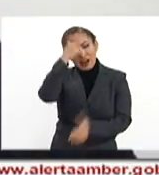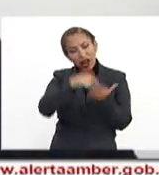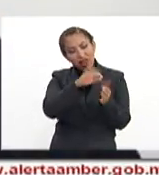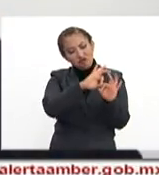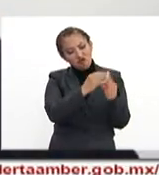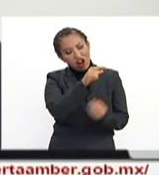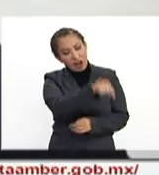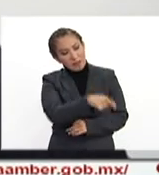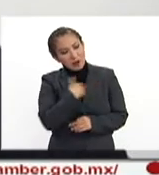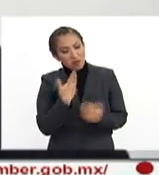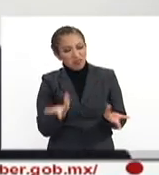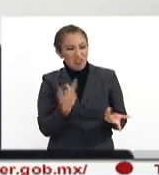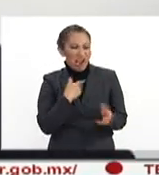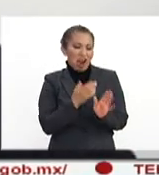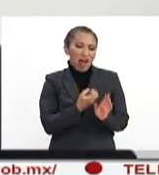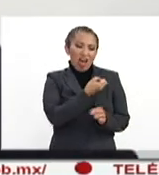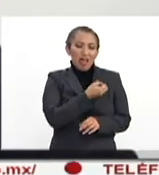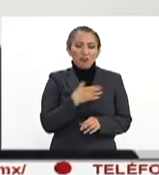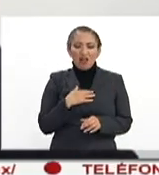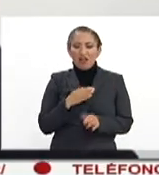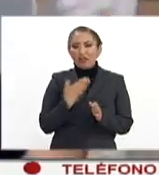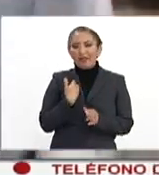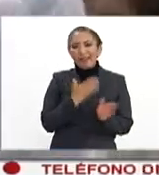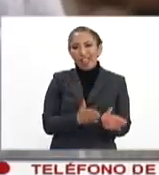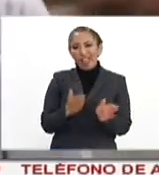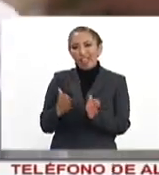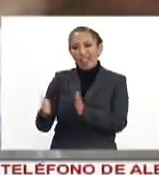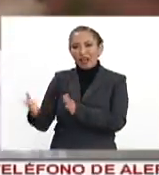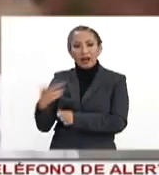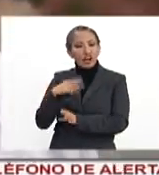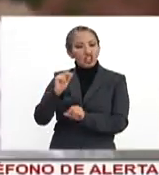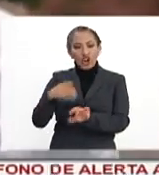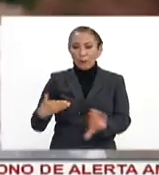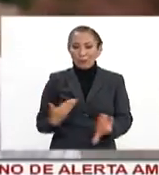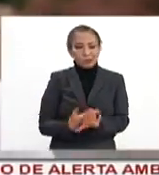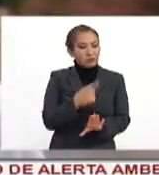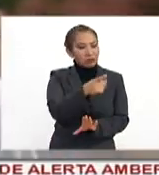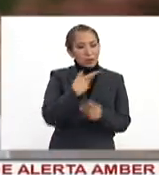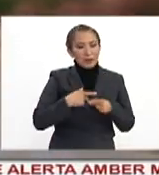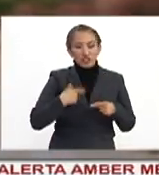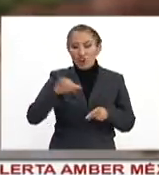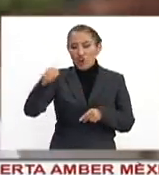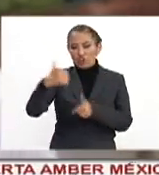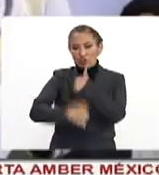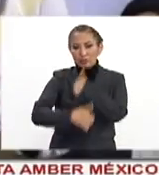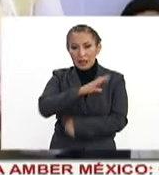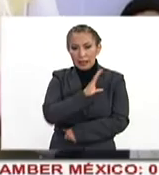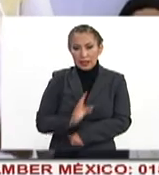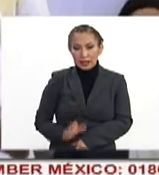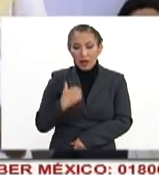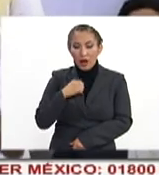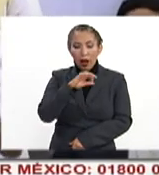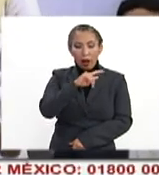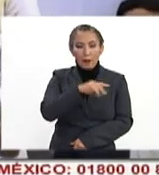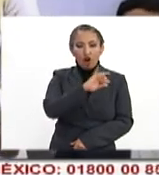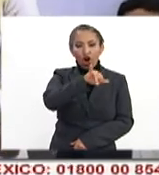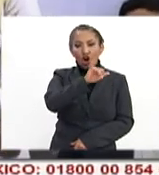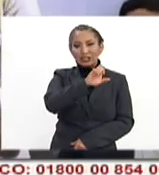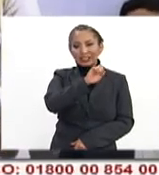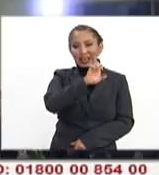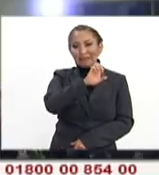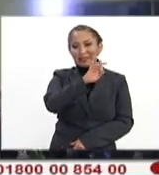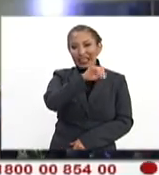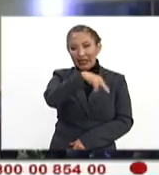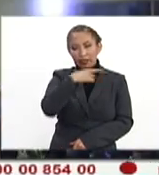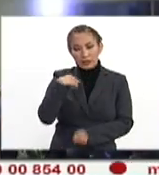que el formato es acartonado y adelantó que no va a atacará a los contrincantes. Josefina Vázquez Mota del PAN dijo que en